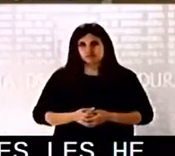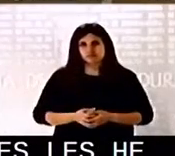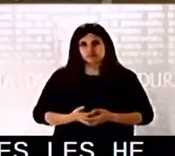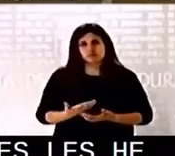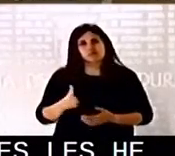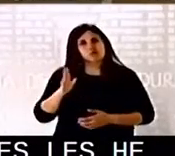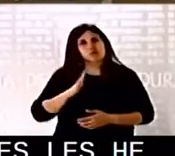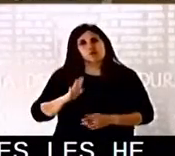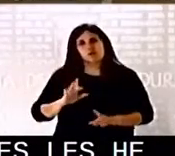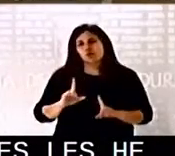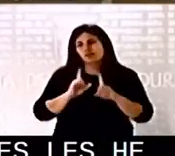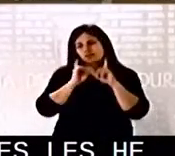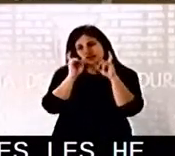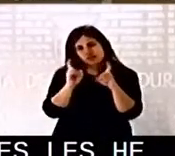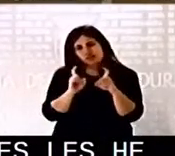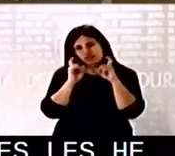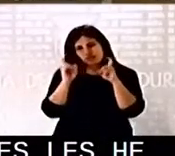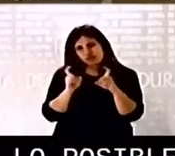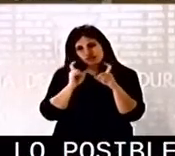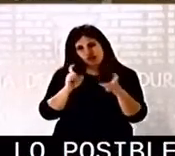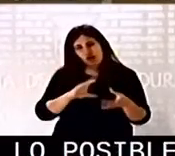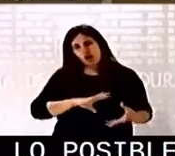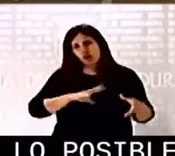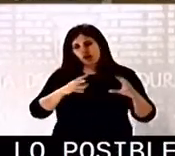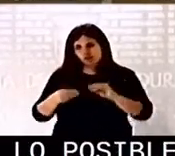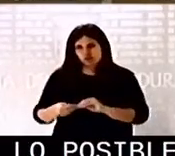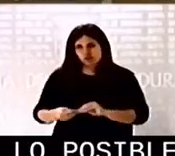Intentemos, en la medida de lo posible, adaptarnos a eso.